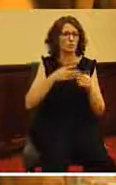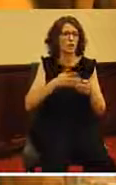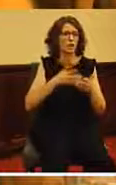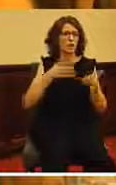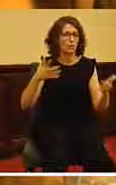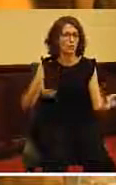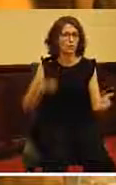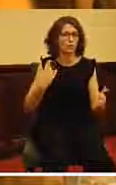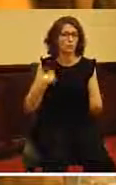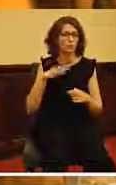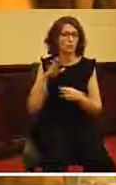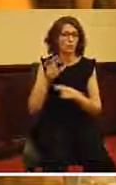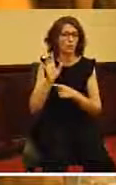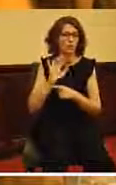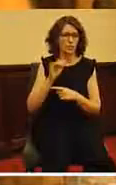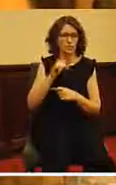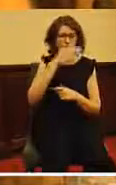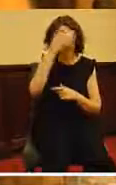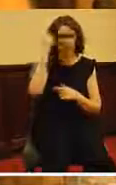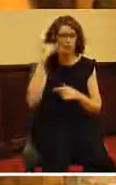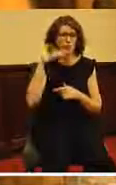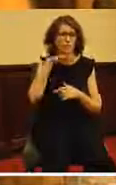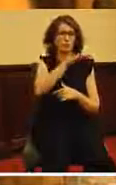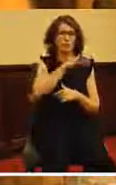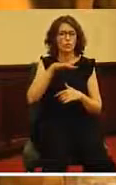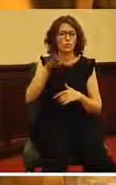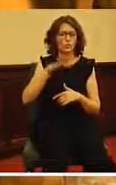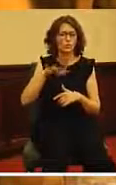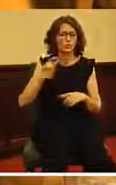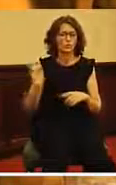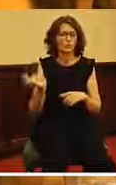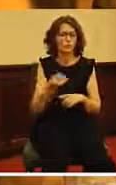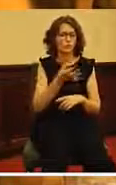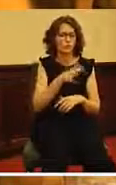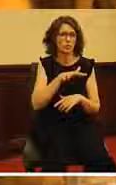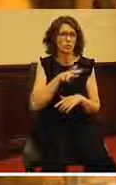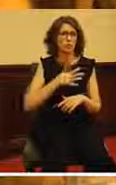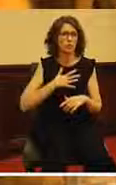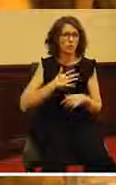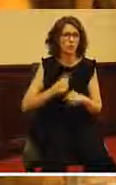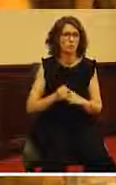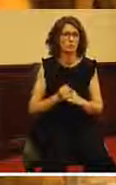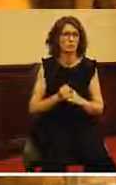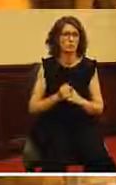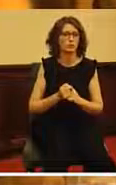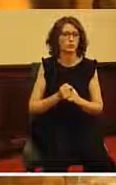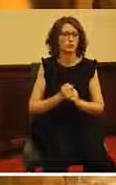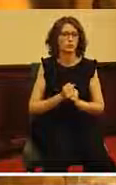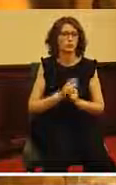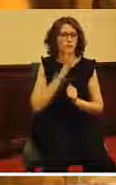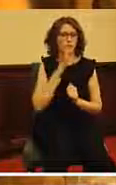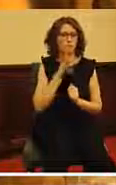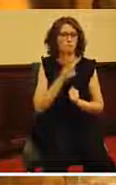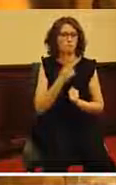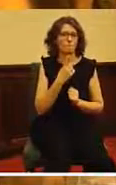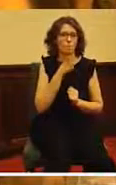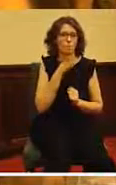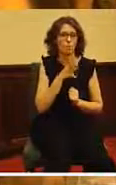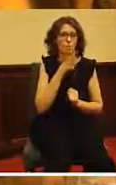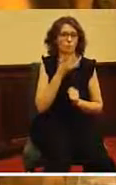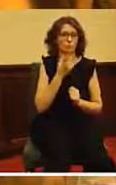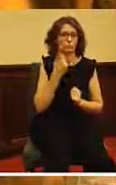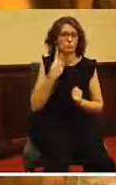verano de forma estable todos los veranos en los distintos distritos de Móstoles. Es uno de los motivos